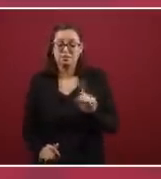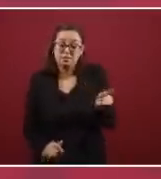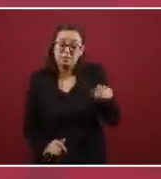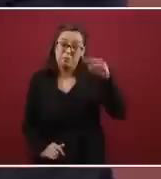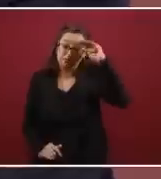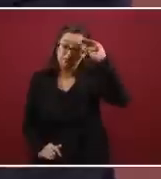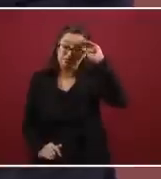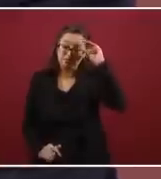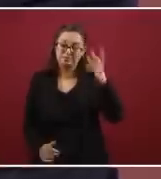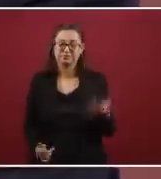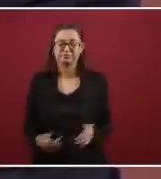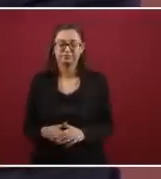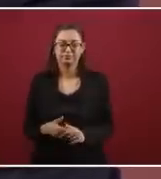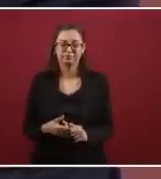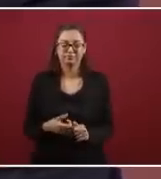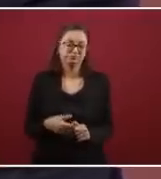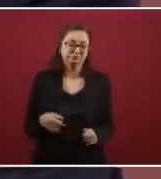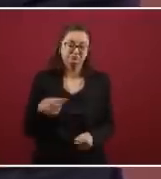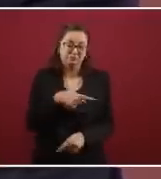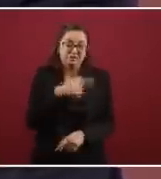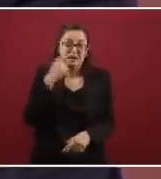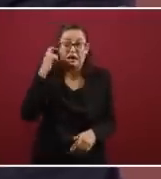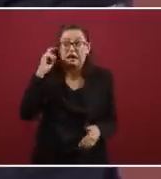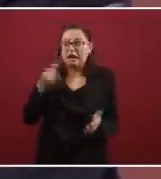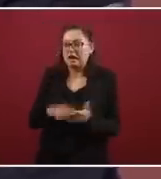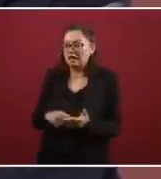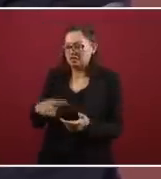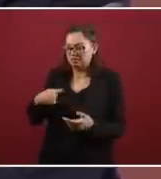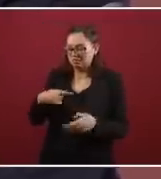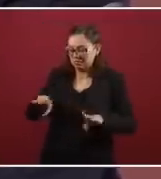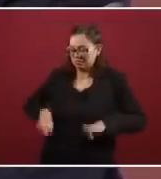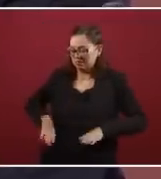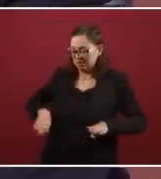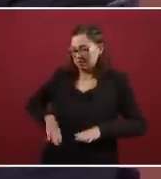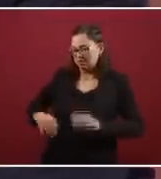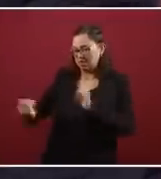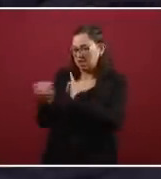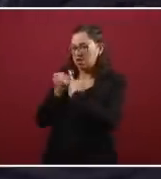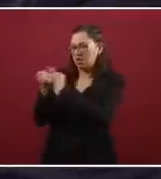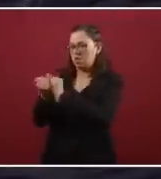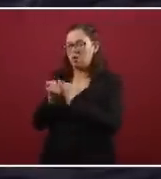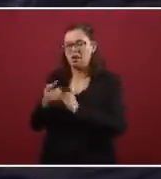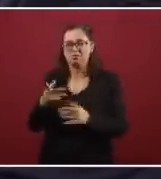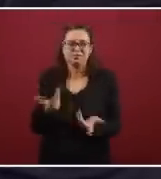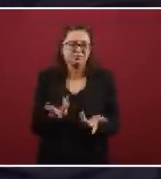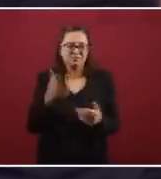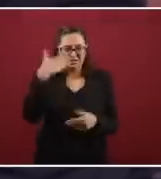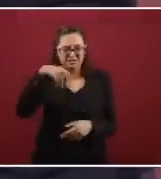Cree León que todos son de su condición, con todo respeto a León.